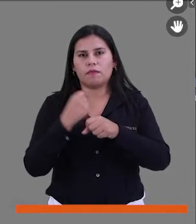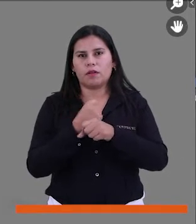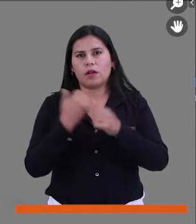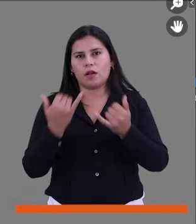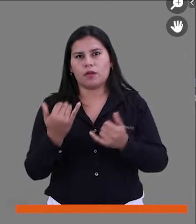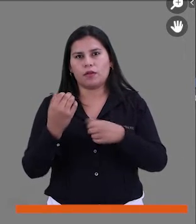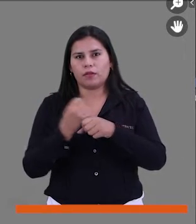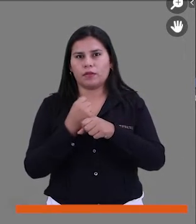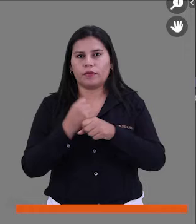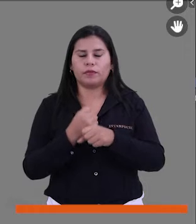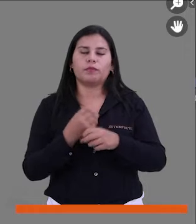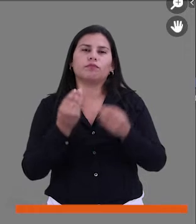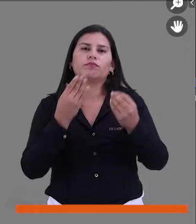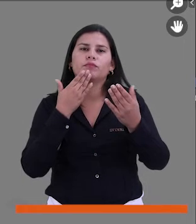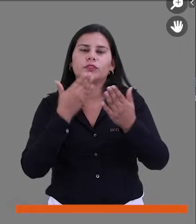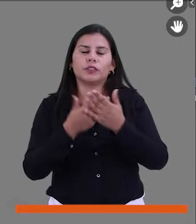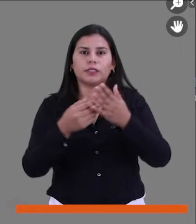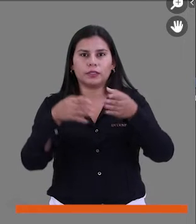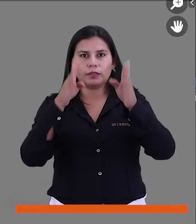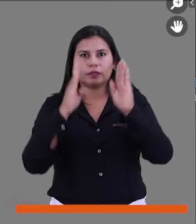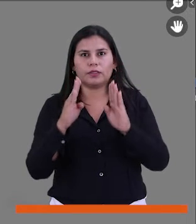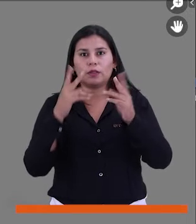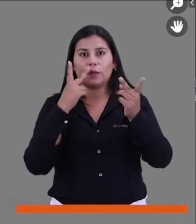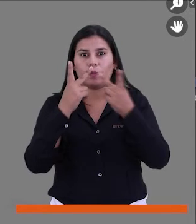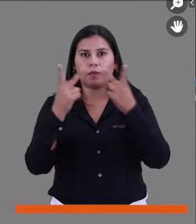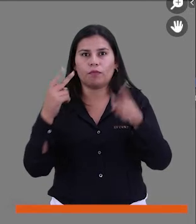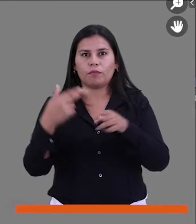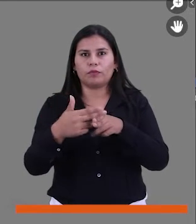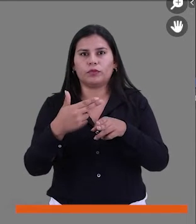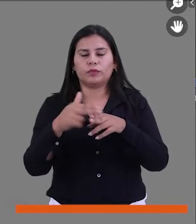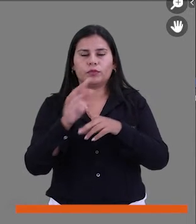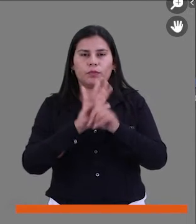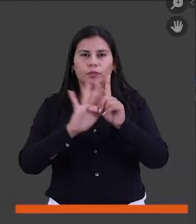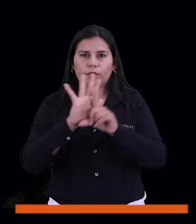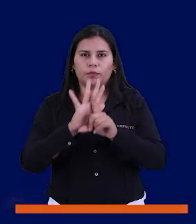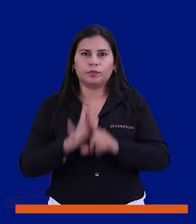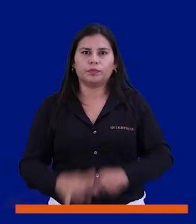trabajar en este curso. Muchas gracias por la atención y nos vemos en el